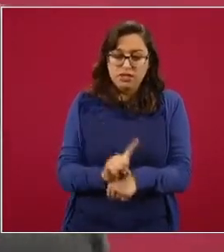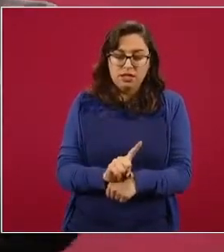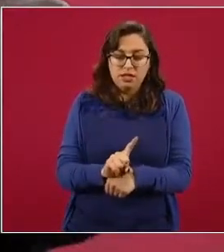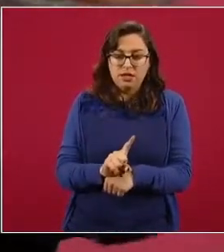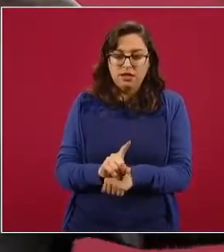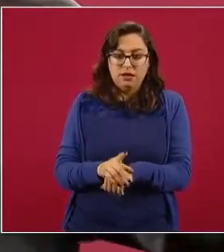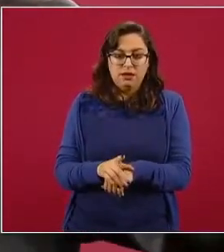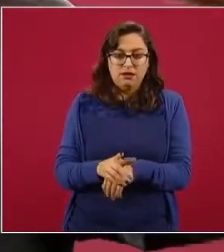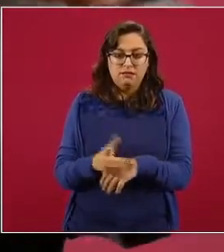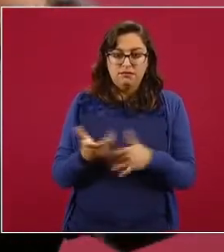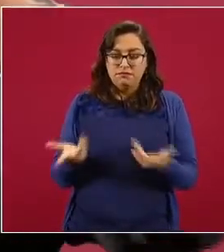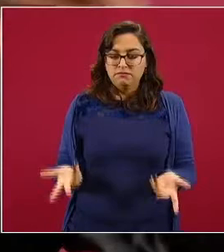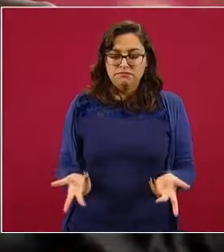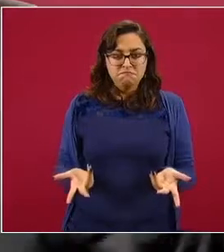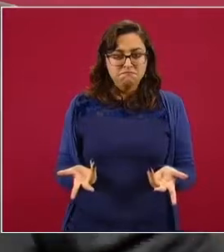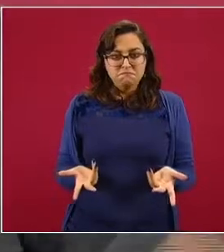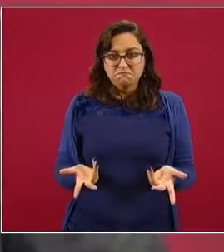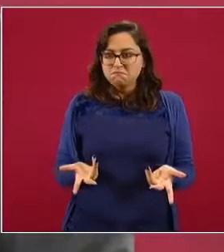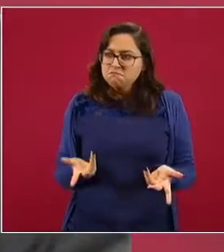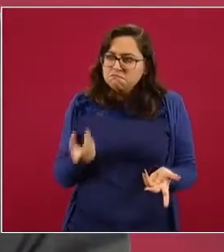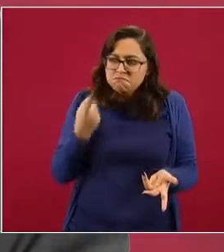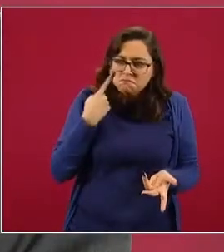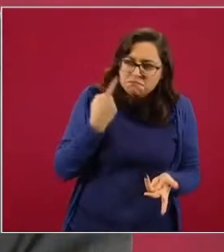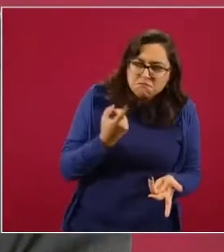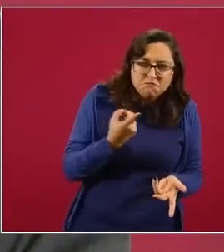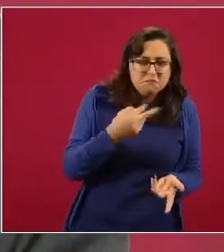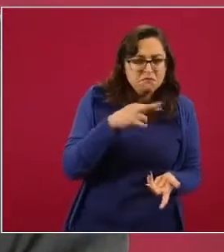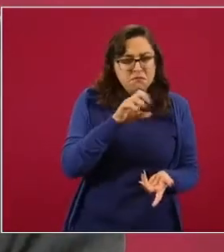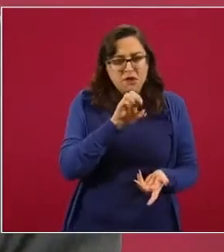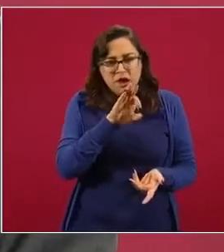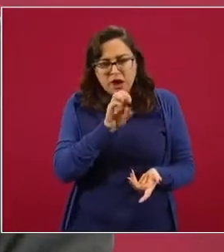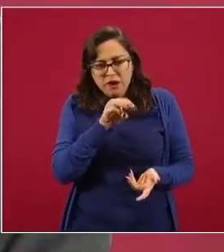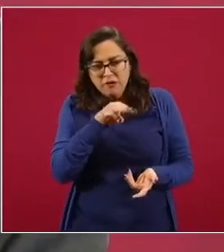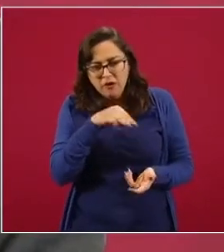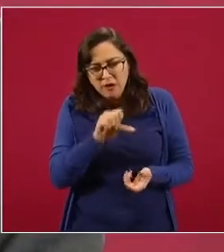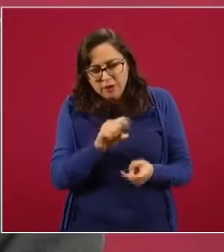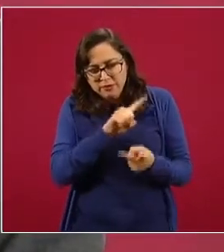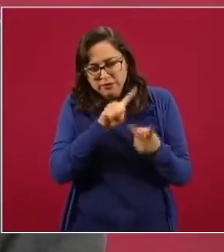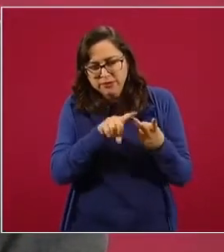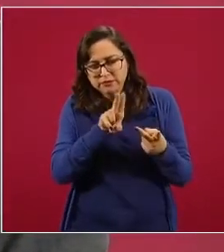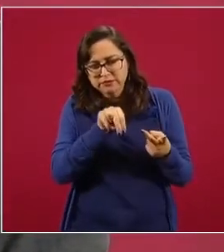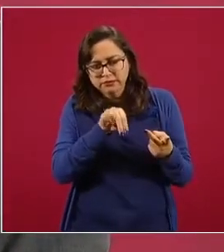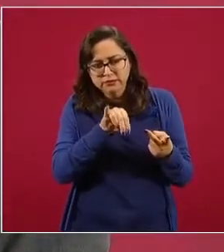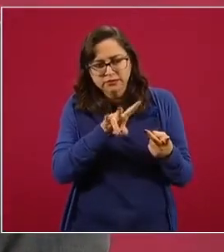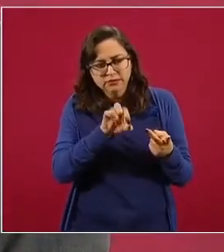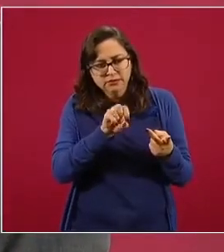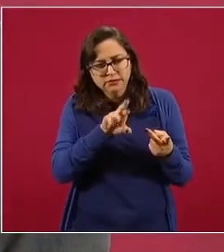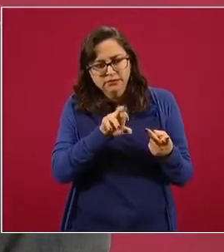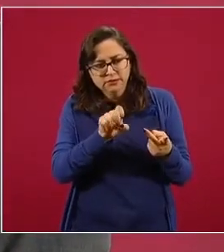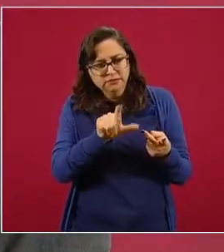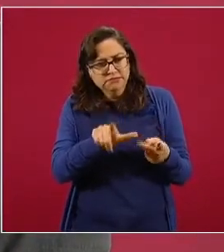pero no sale nada en el Reforma ni en el Universal,